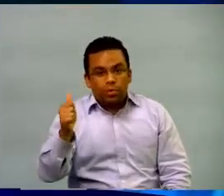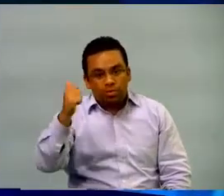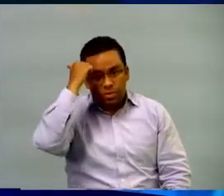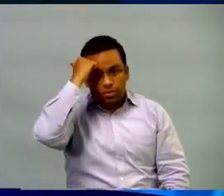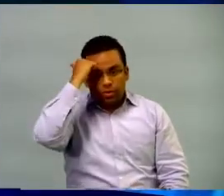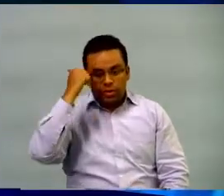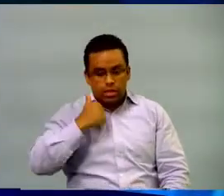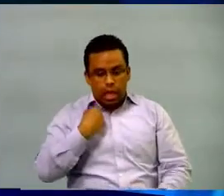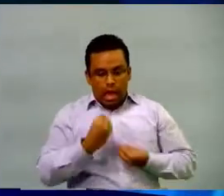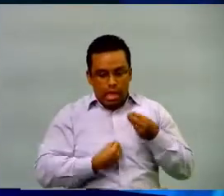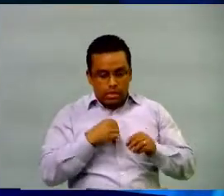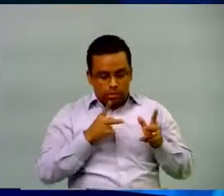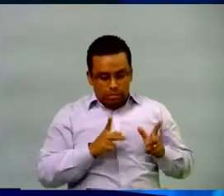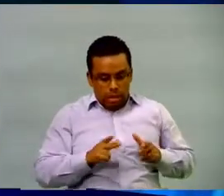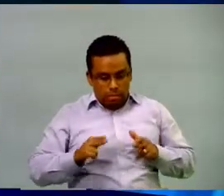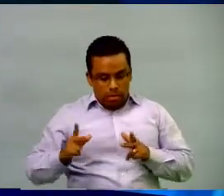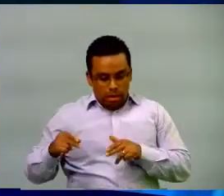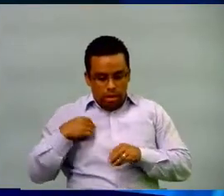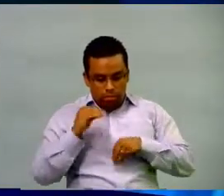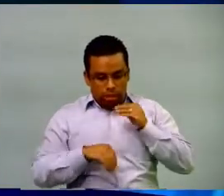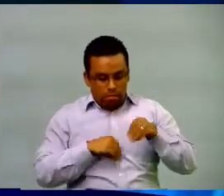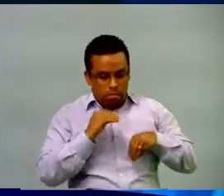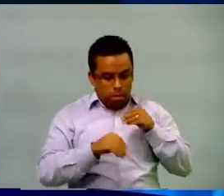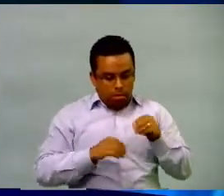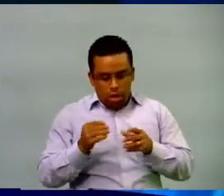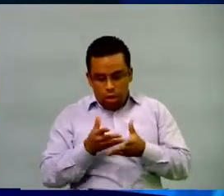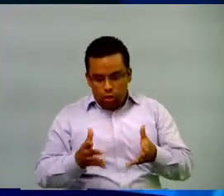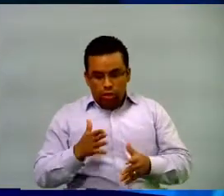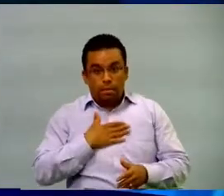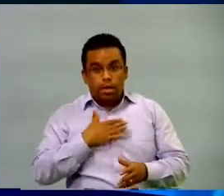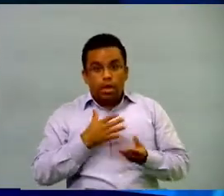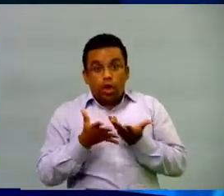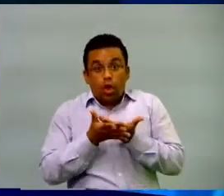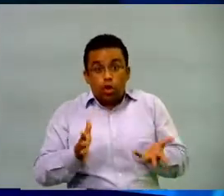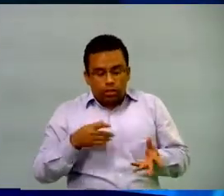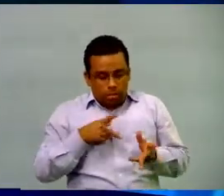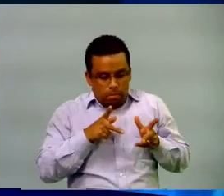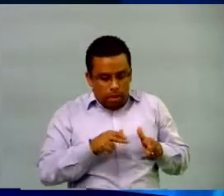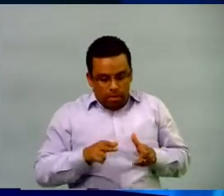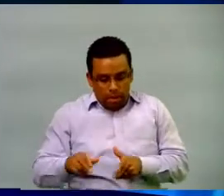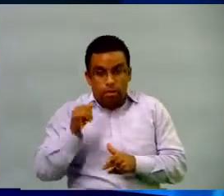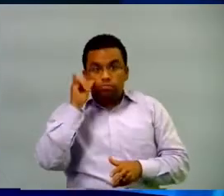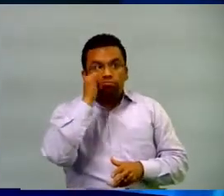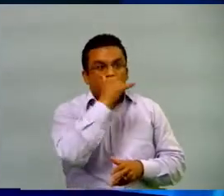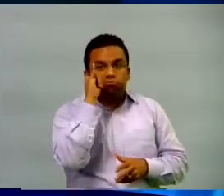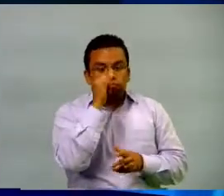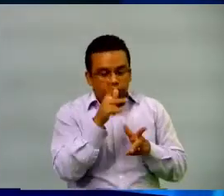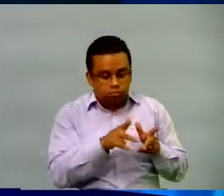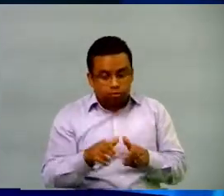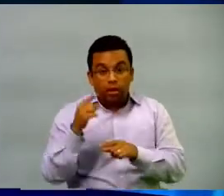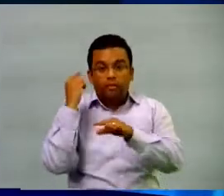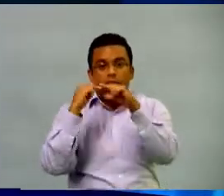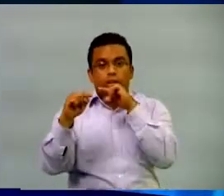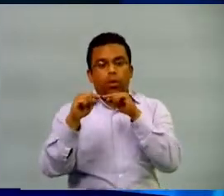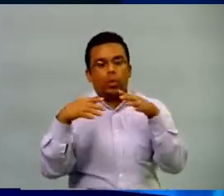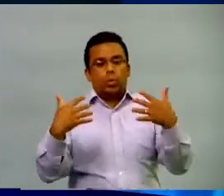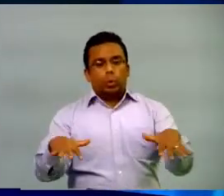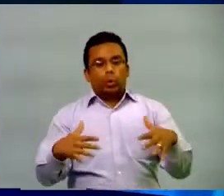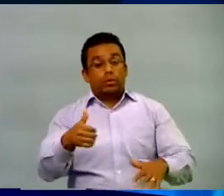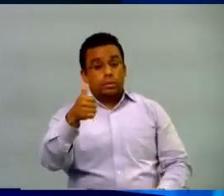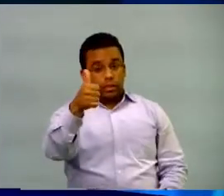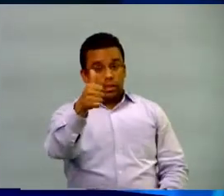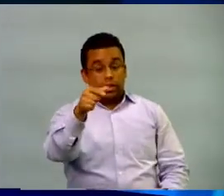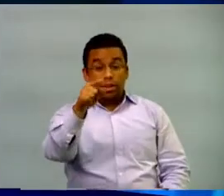estos docentes que con sus herramientas han logrado grabar, editar y enviarnos estos videos. Muy chévere por la profe